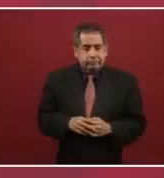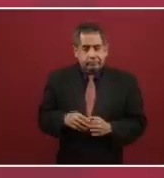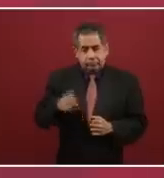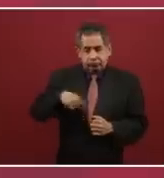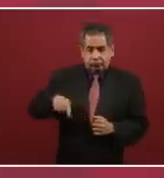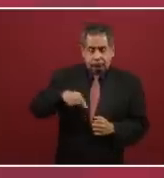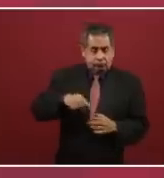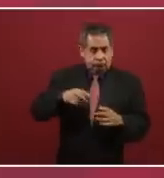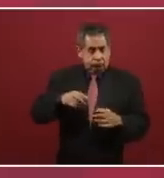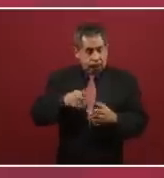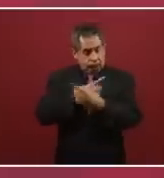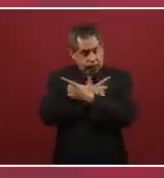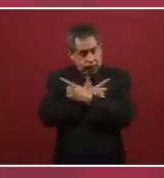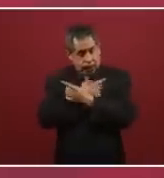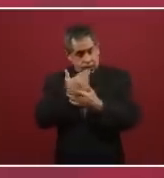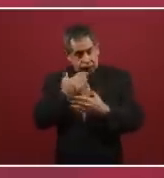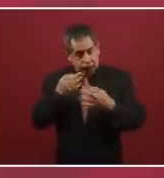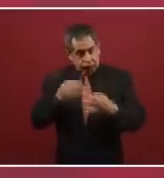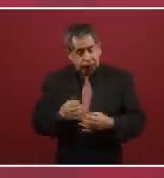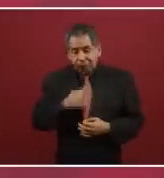actuar con moralidad.